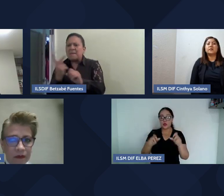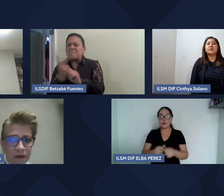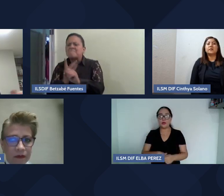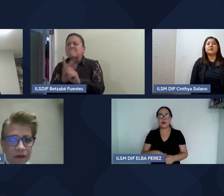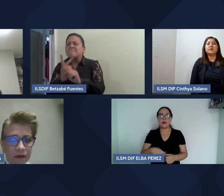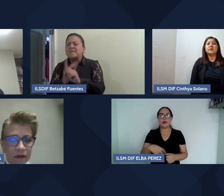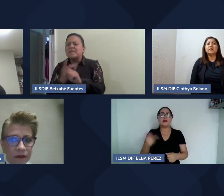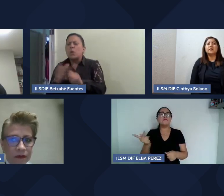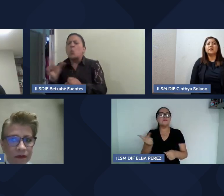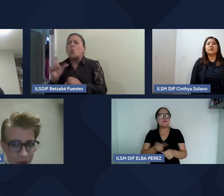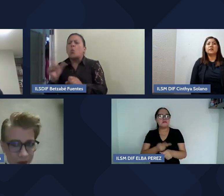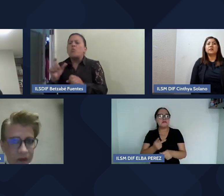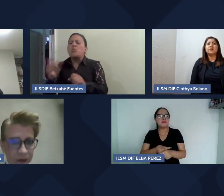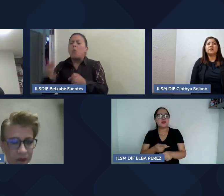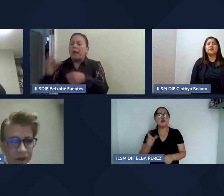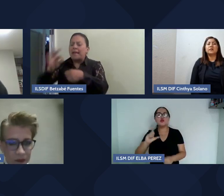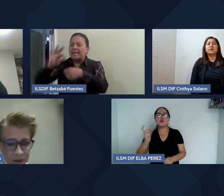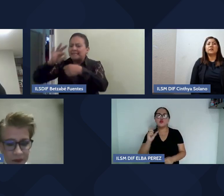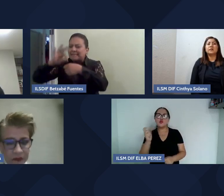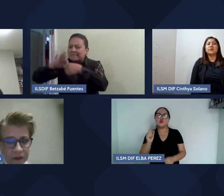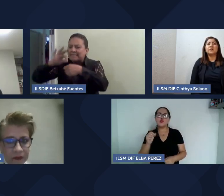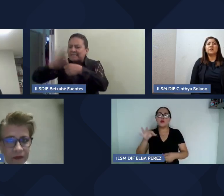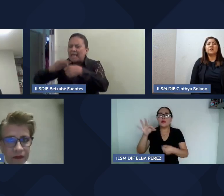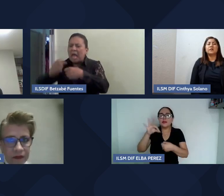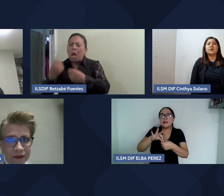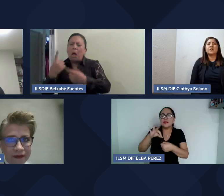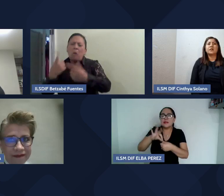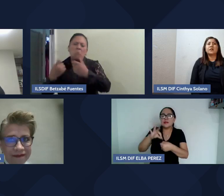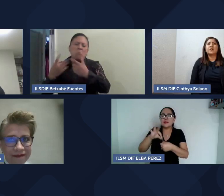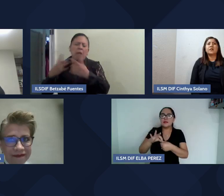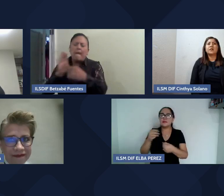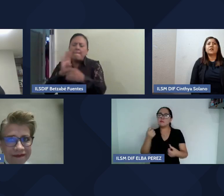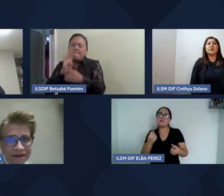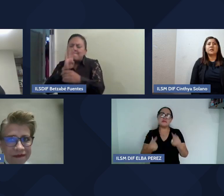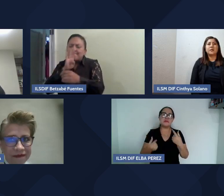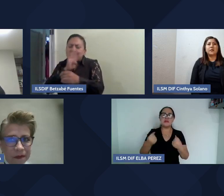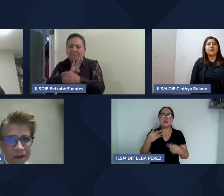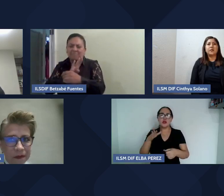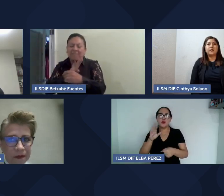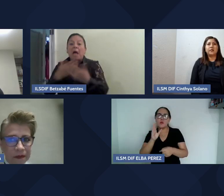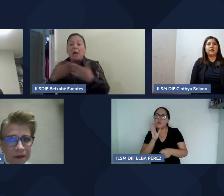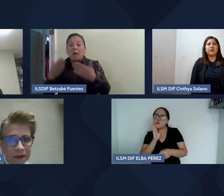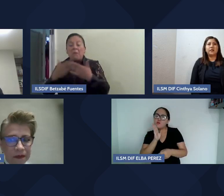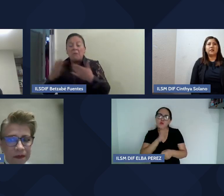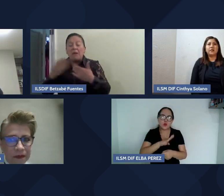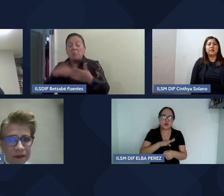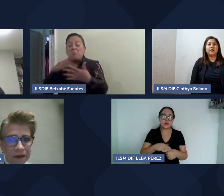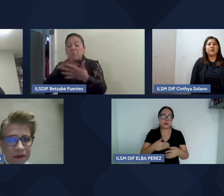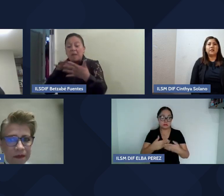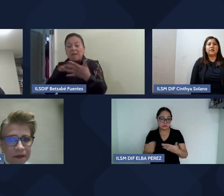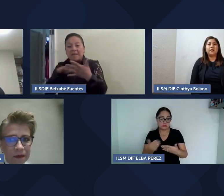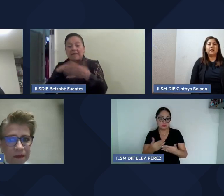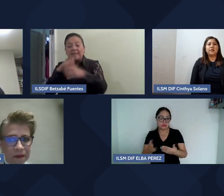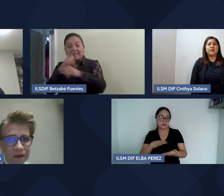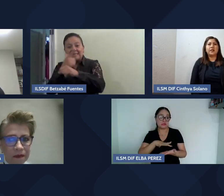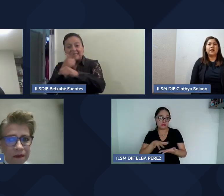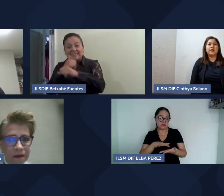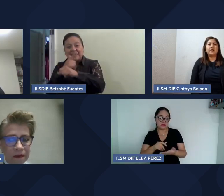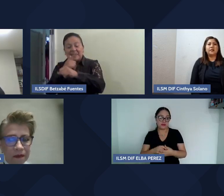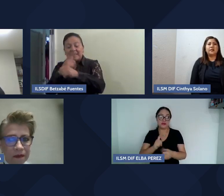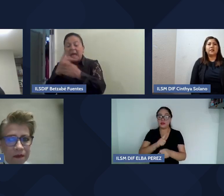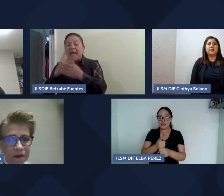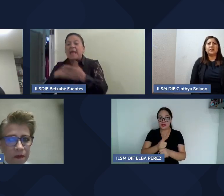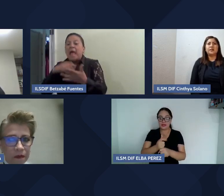de cederte el uso de la voz, me voy a permitir leer tu semblanza curricular. Es licenciada en Periodismo y Comunicación Colectiva